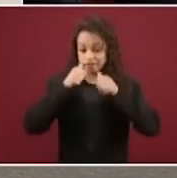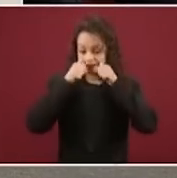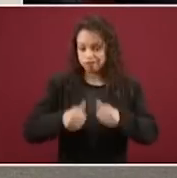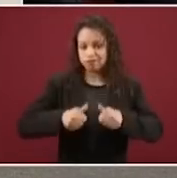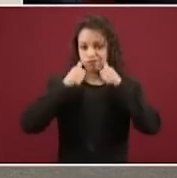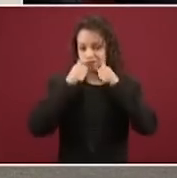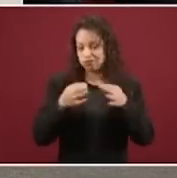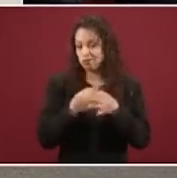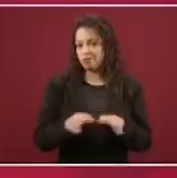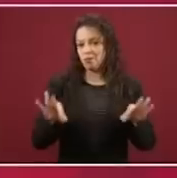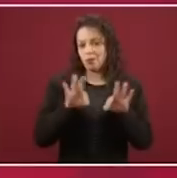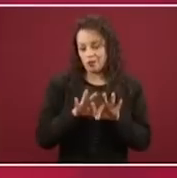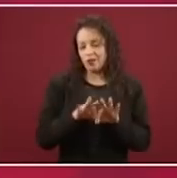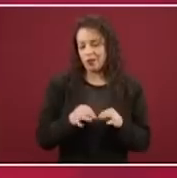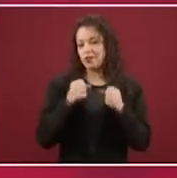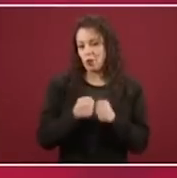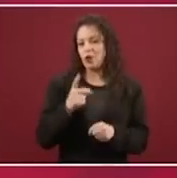seguridad. O sea,